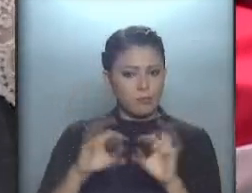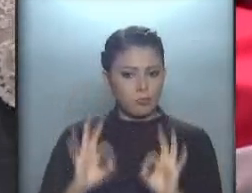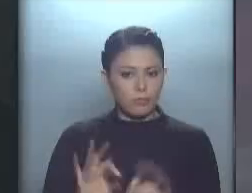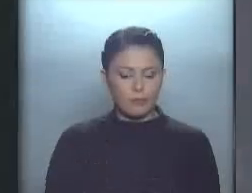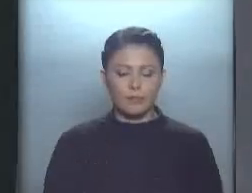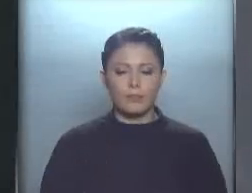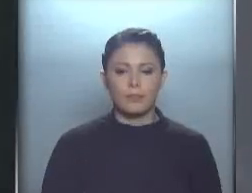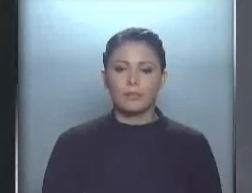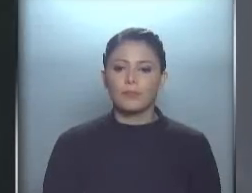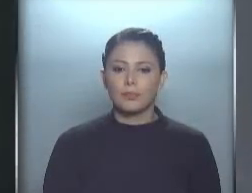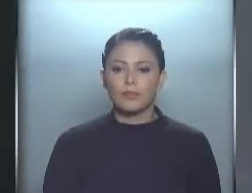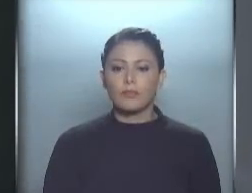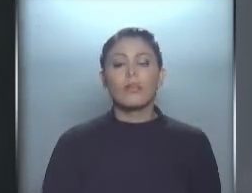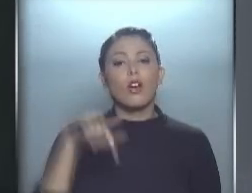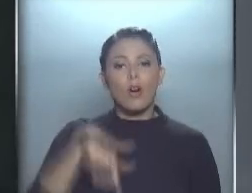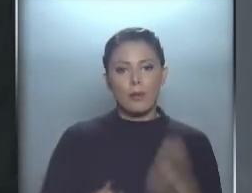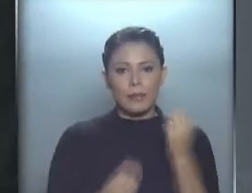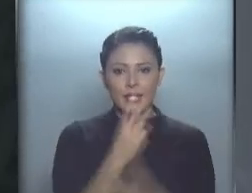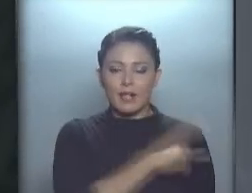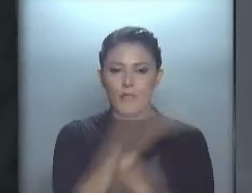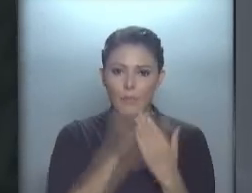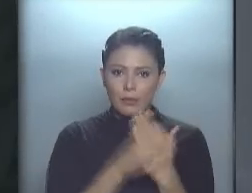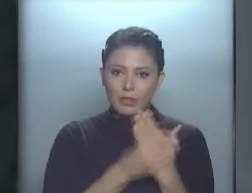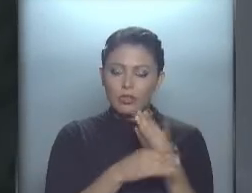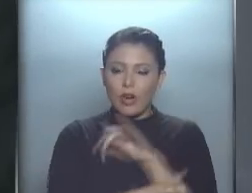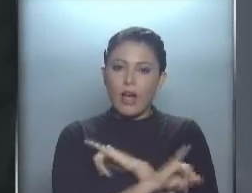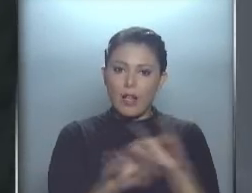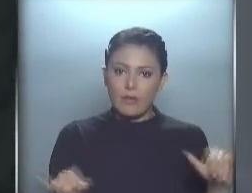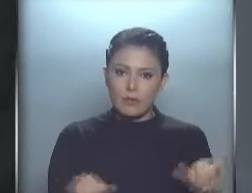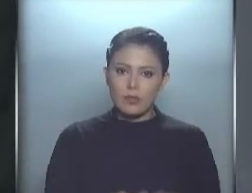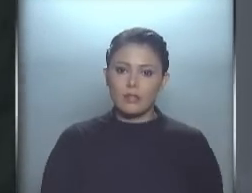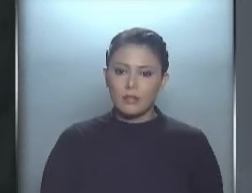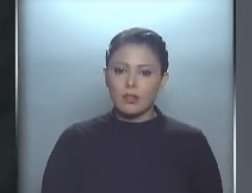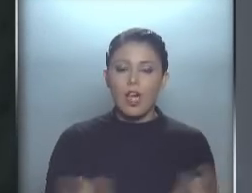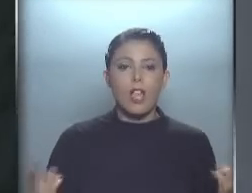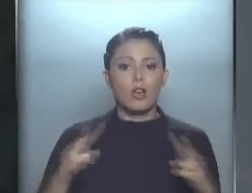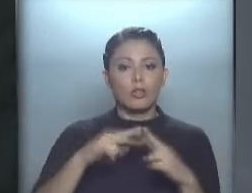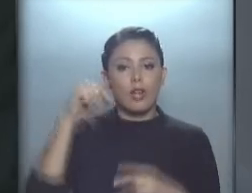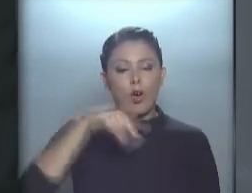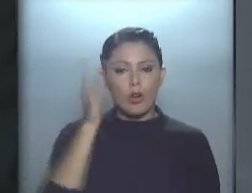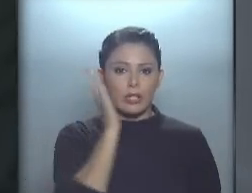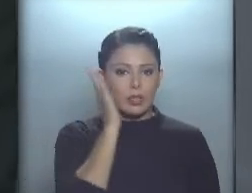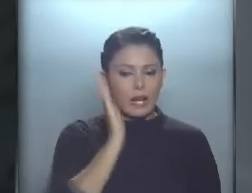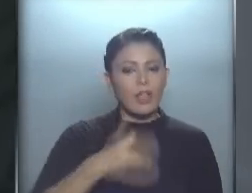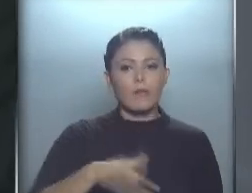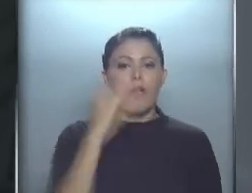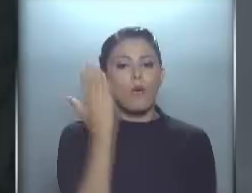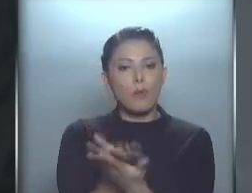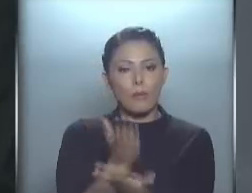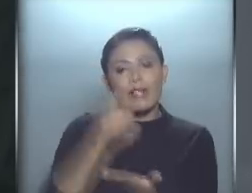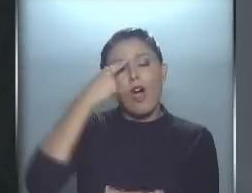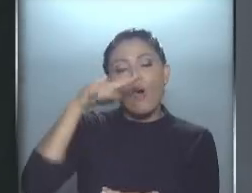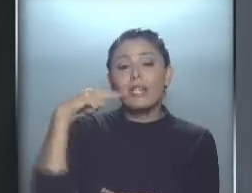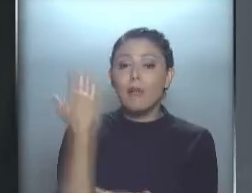congreso y lo anunció esta mañana el jefe de gabinete Jorge capitanich en el encuentro de esta tarde habrá una propuesta final